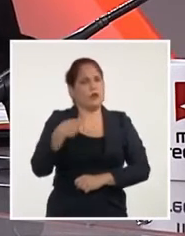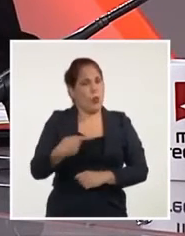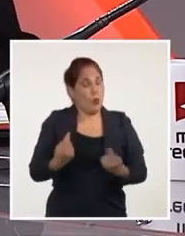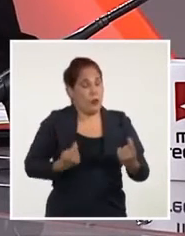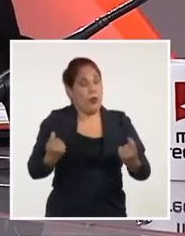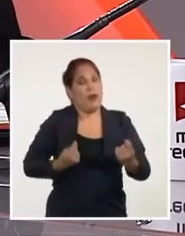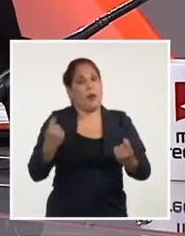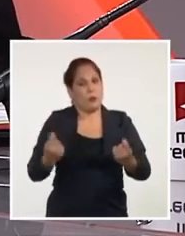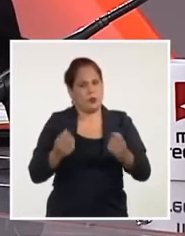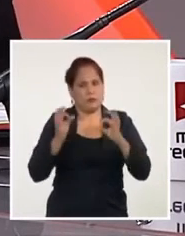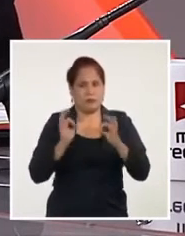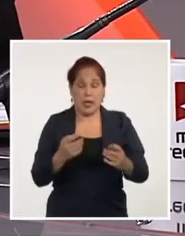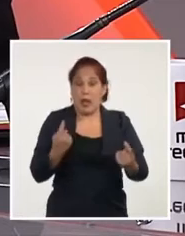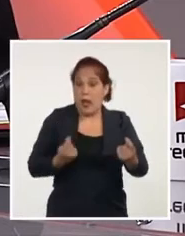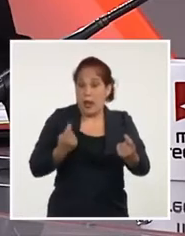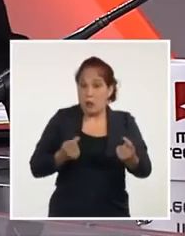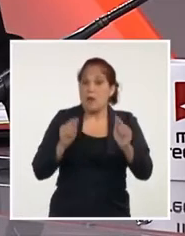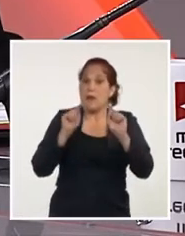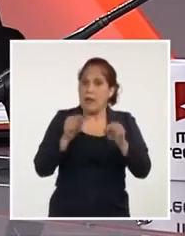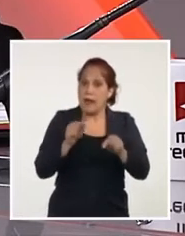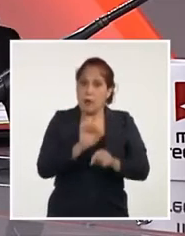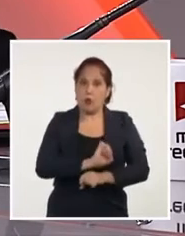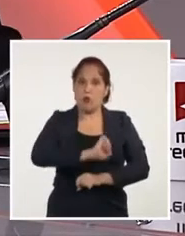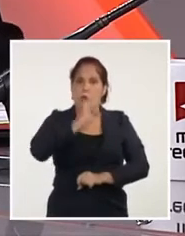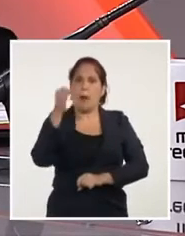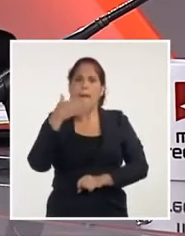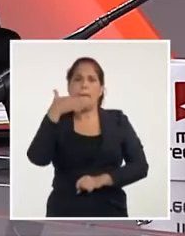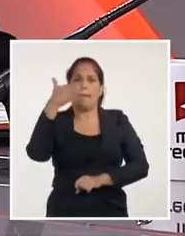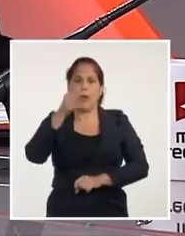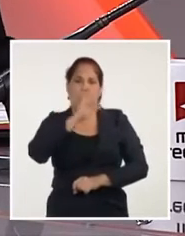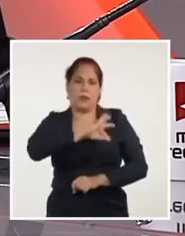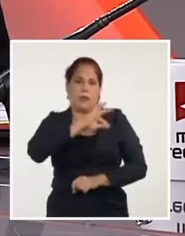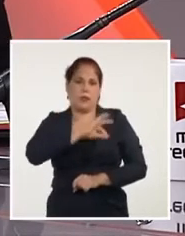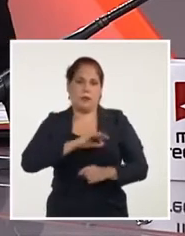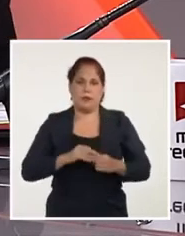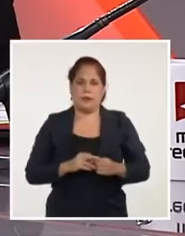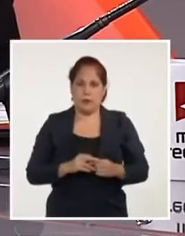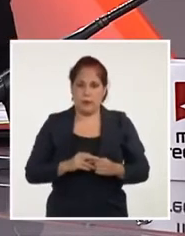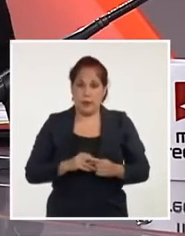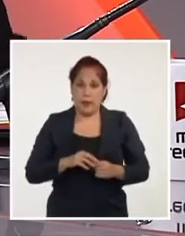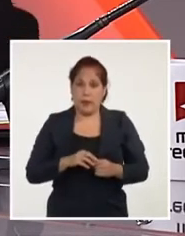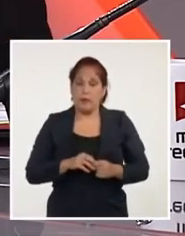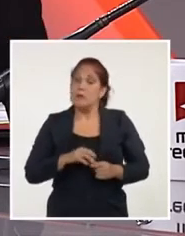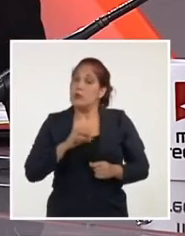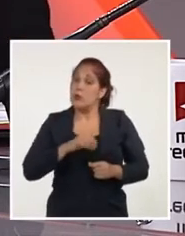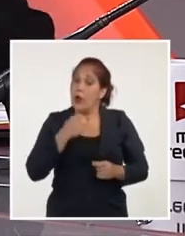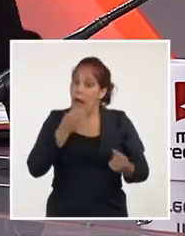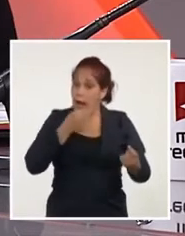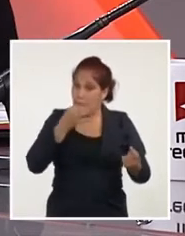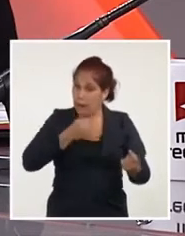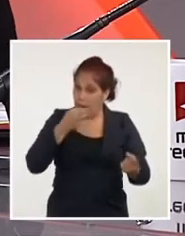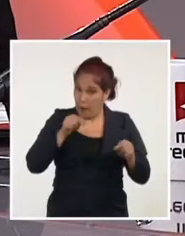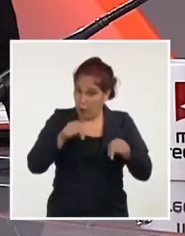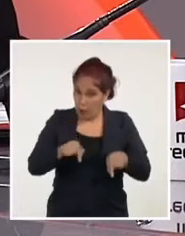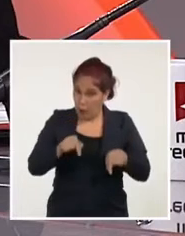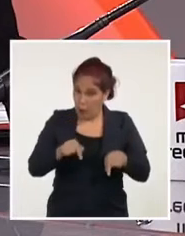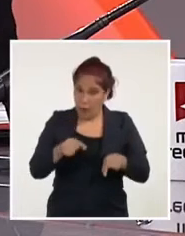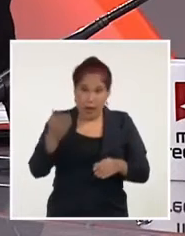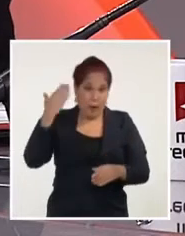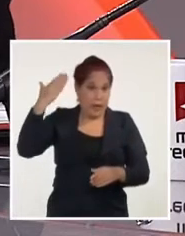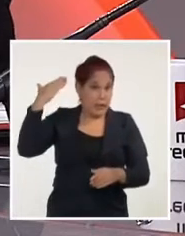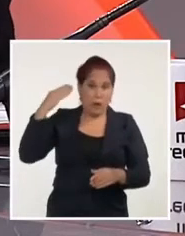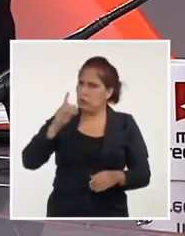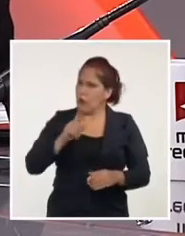la batalla donde deben vencer los mejores sentimientos. Y lo que le hemos contado, lo que hemos hablado de la guerra convencional, no es cosa del pasado. La